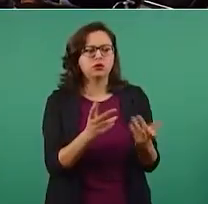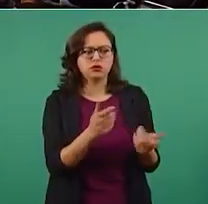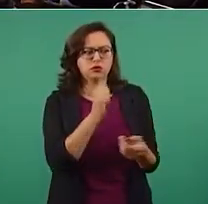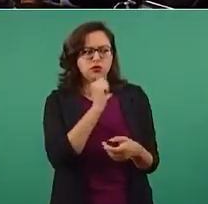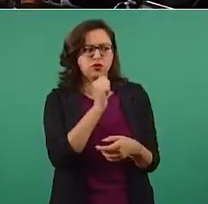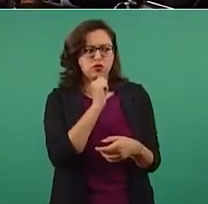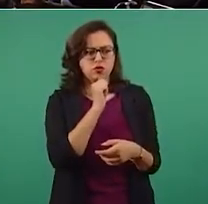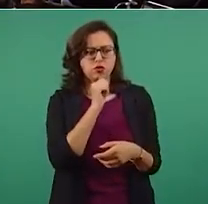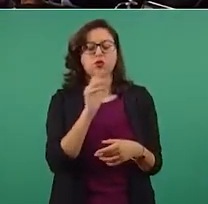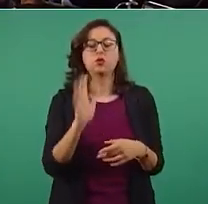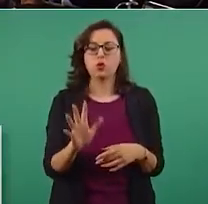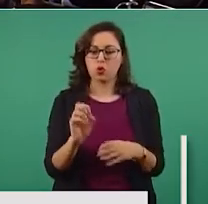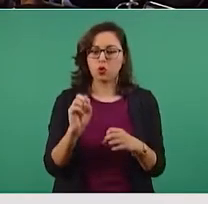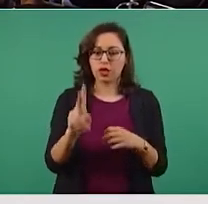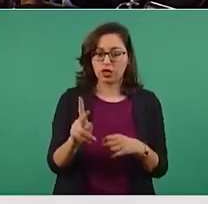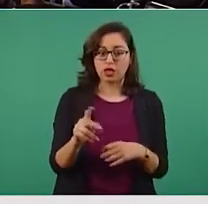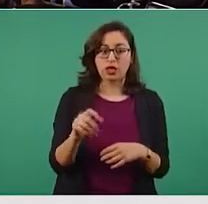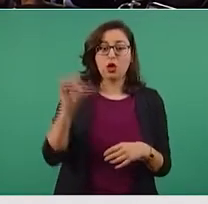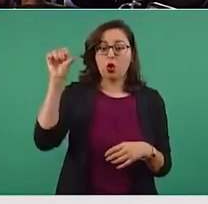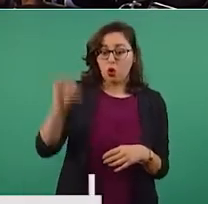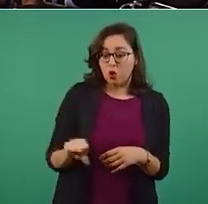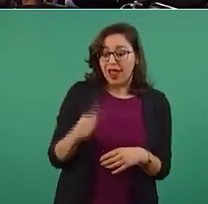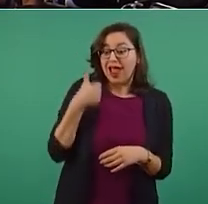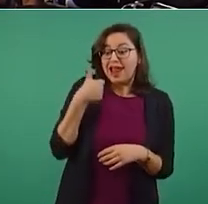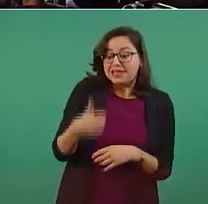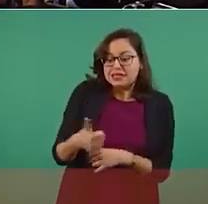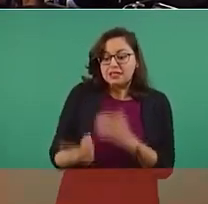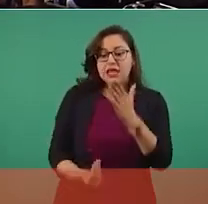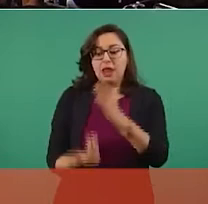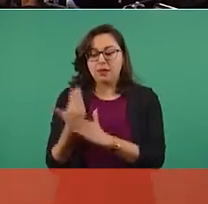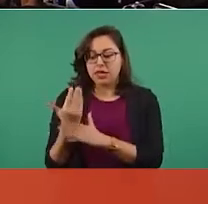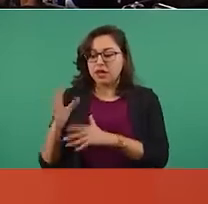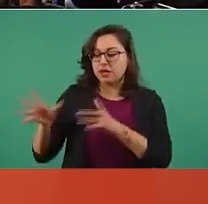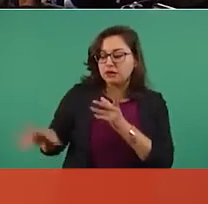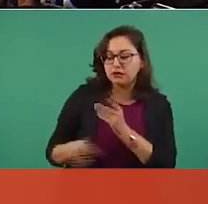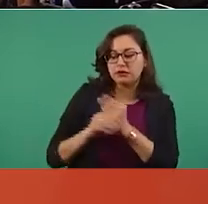O sea, más o menos. Este es Baja California.